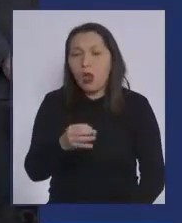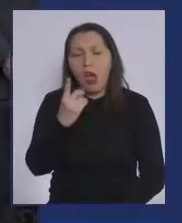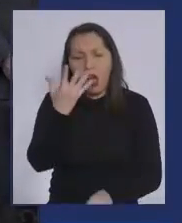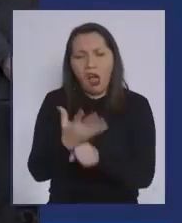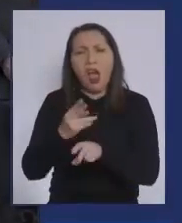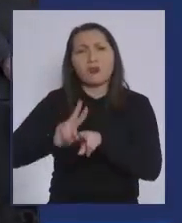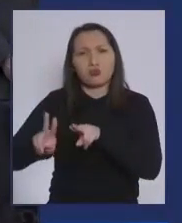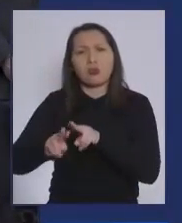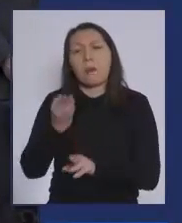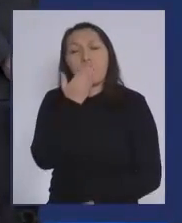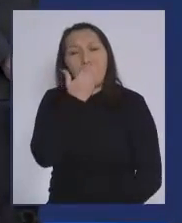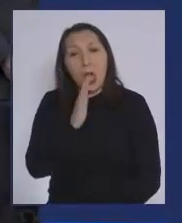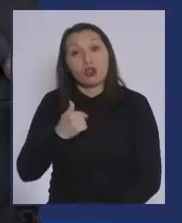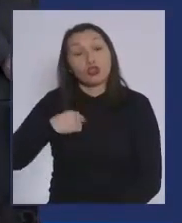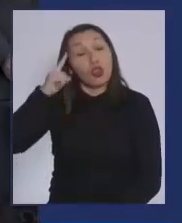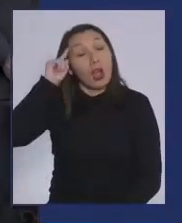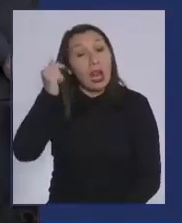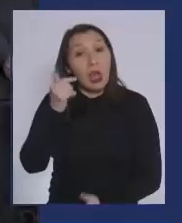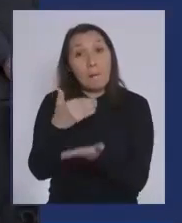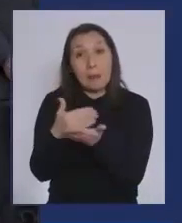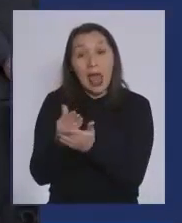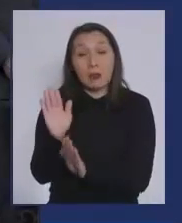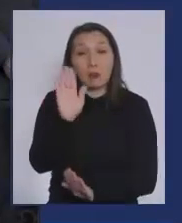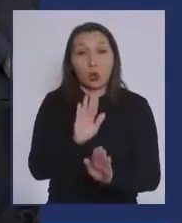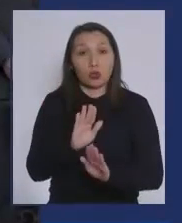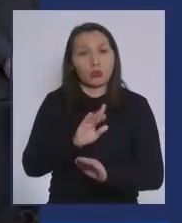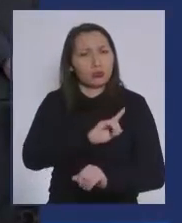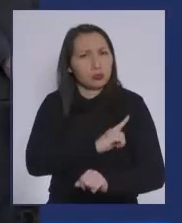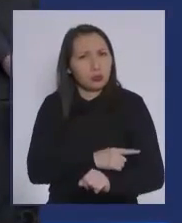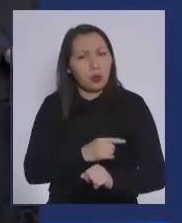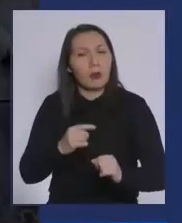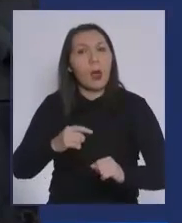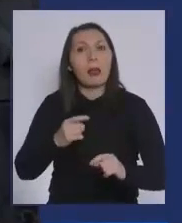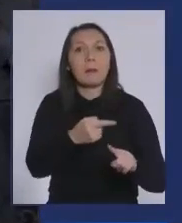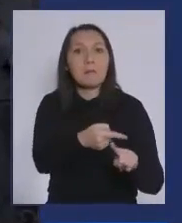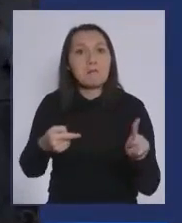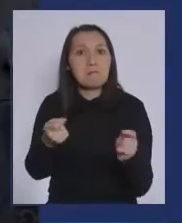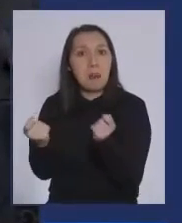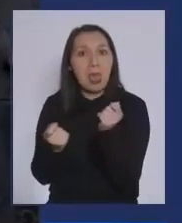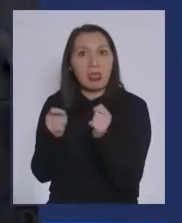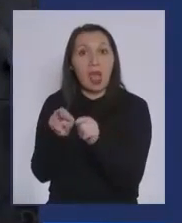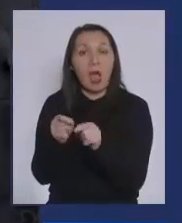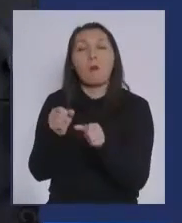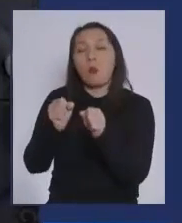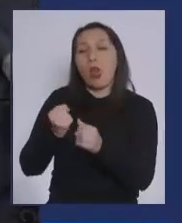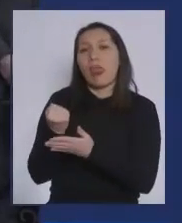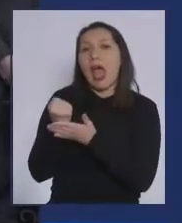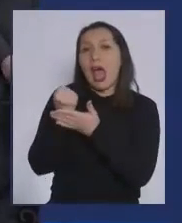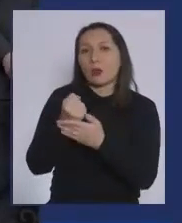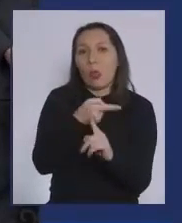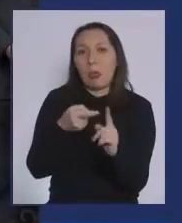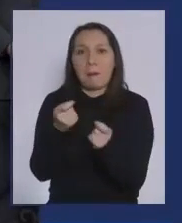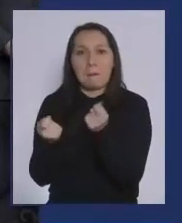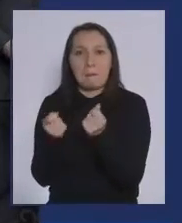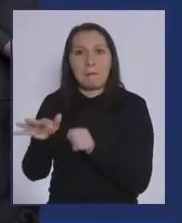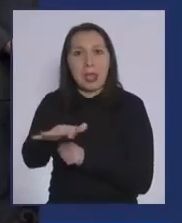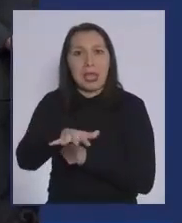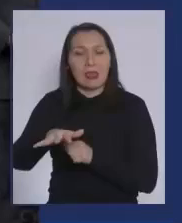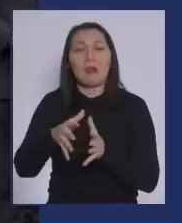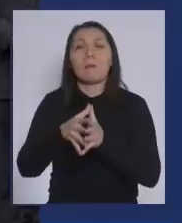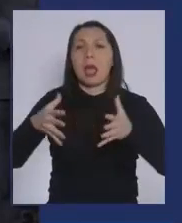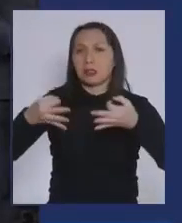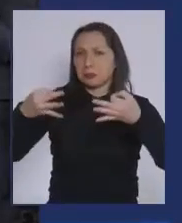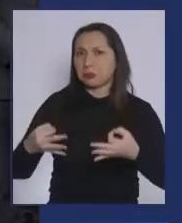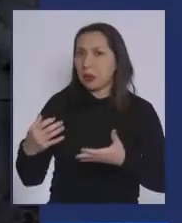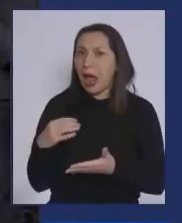solución mejor y yo creo que este plan de protección fortalecida a la clase media permite ayudar a la clase media en forma más